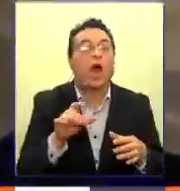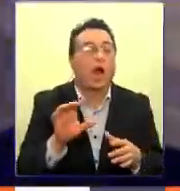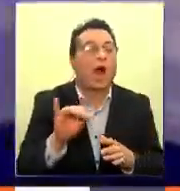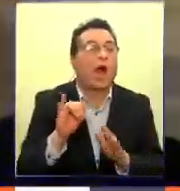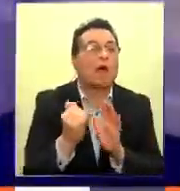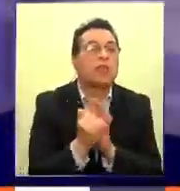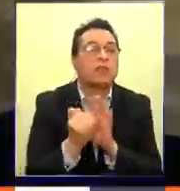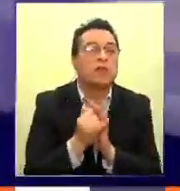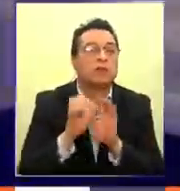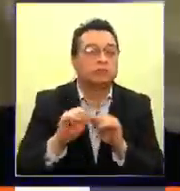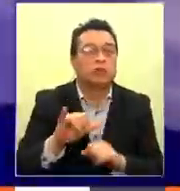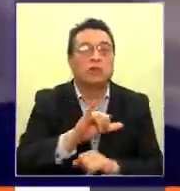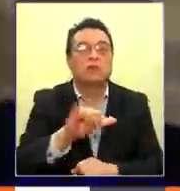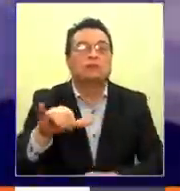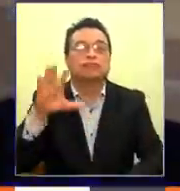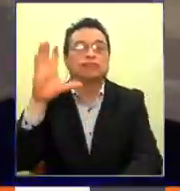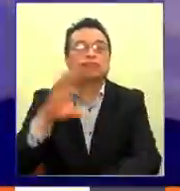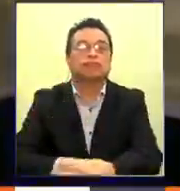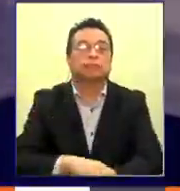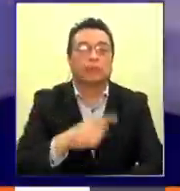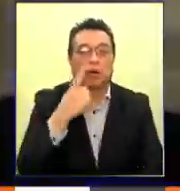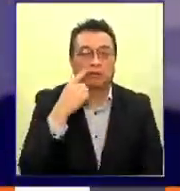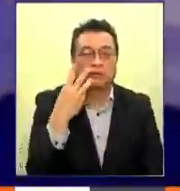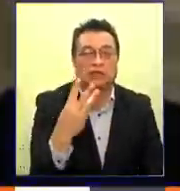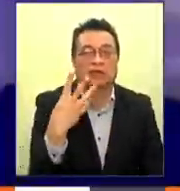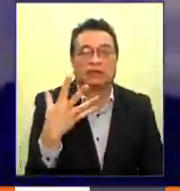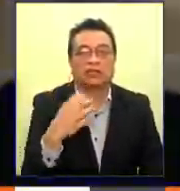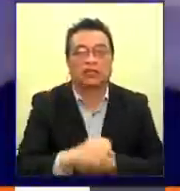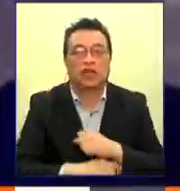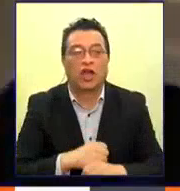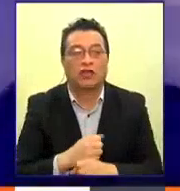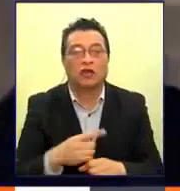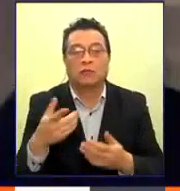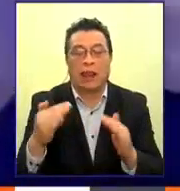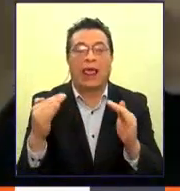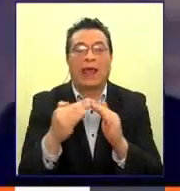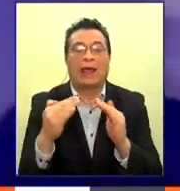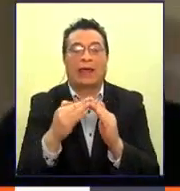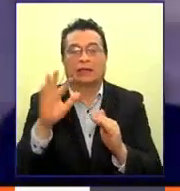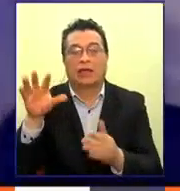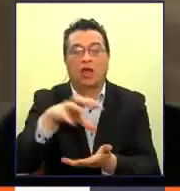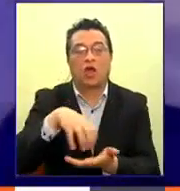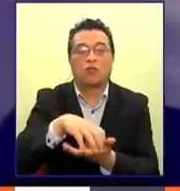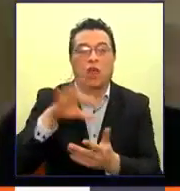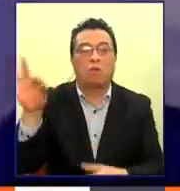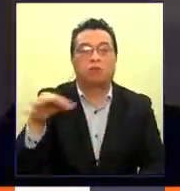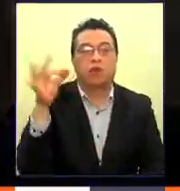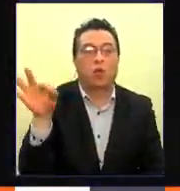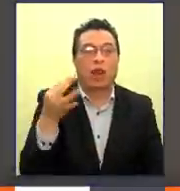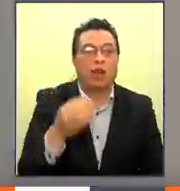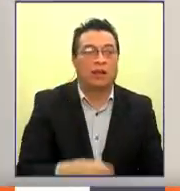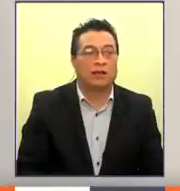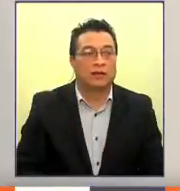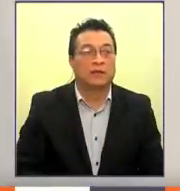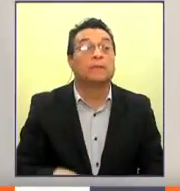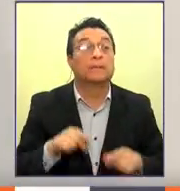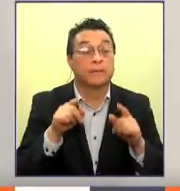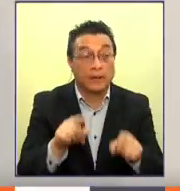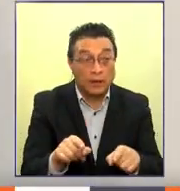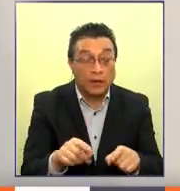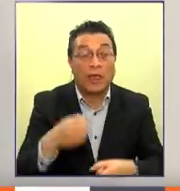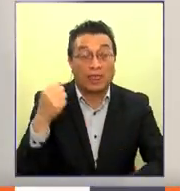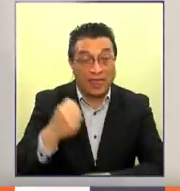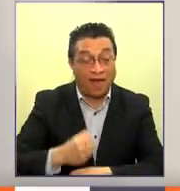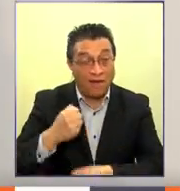la posterior detención de este hombre de 35 años en su propio domicilio en Pudahuel. En el sitio del suceso, el trabajo